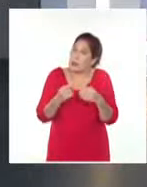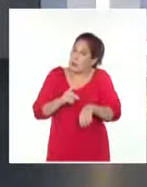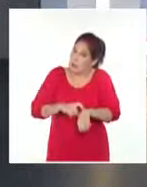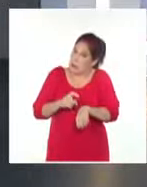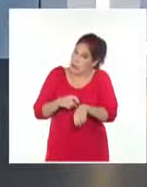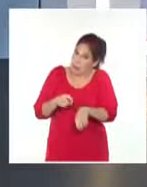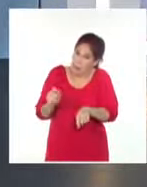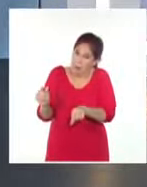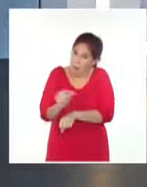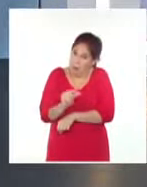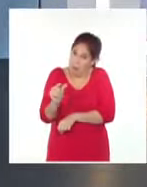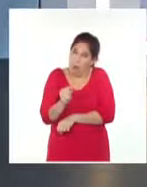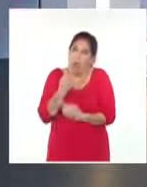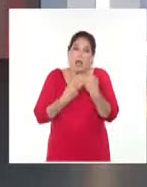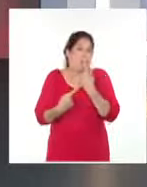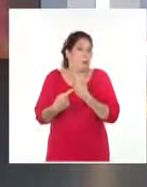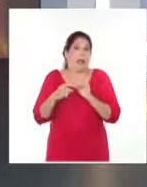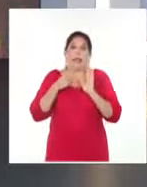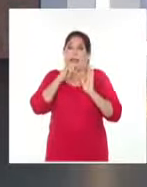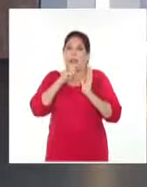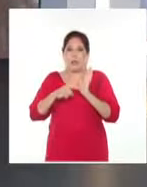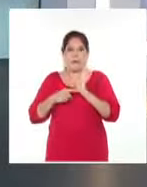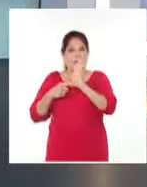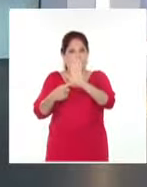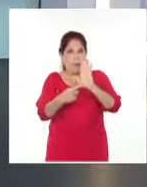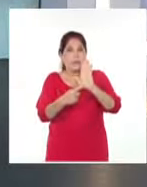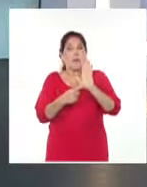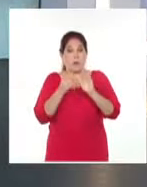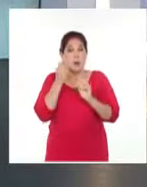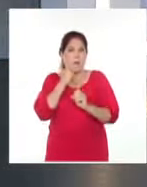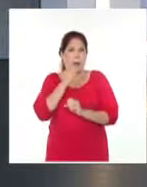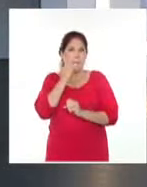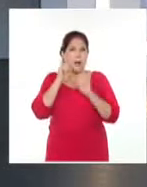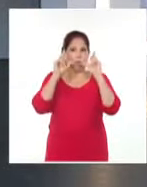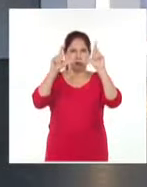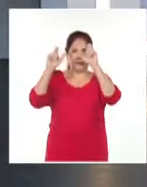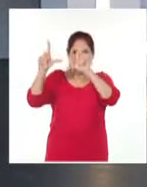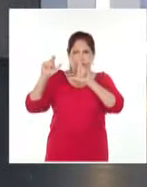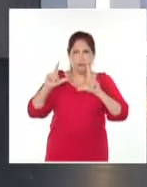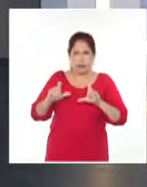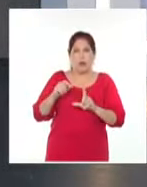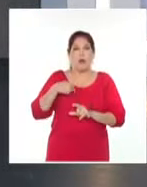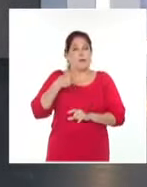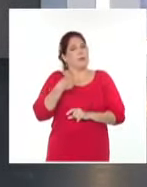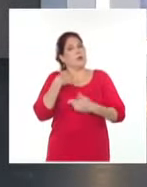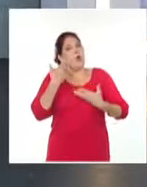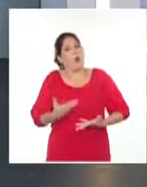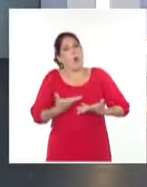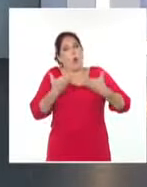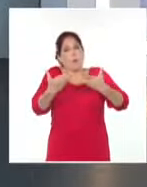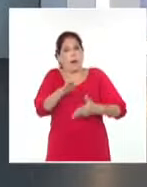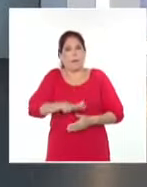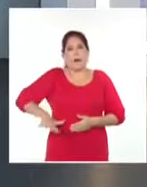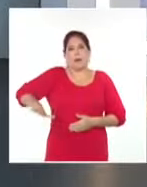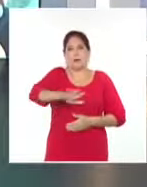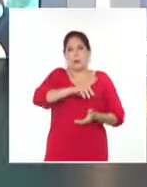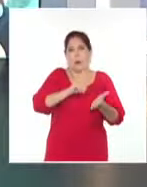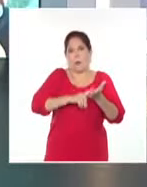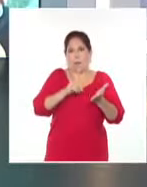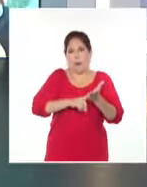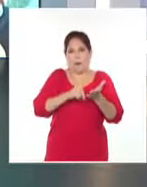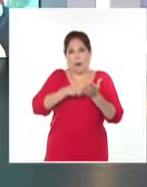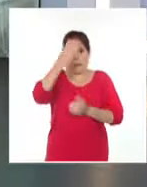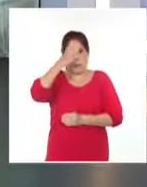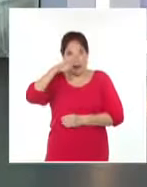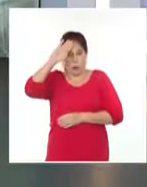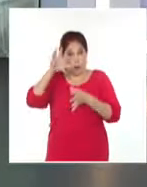todas no podrán presentarse, pero sí una buena parte de ellas. Sea este nuestro sencillo homenaje de nuestro canal, de nuestro